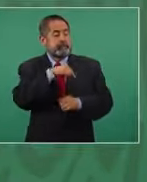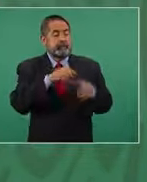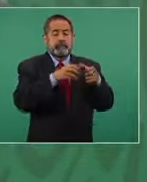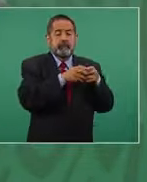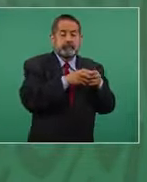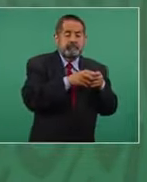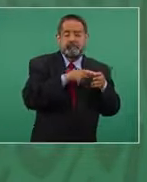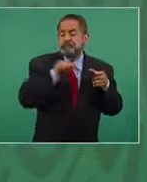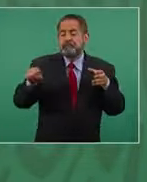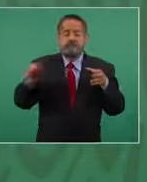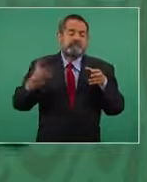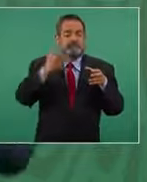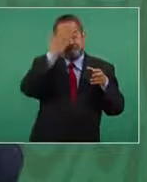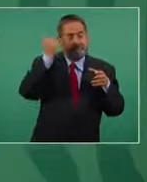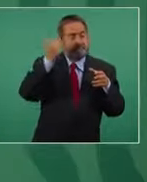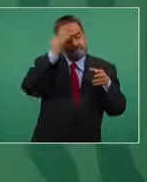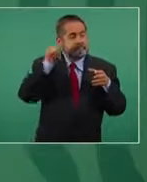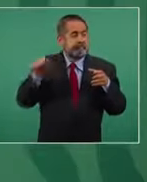les falta información,